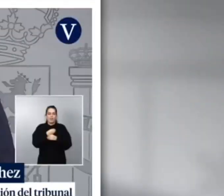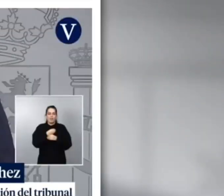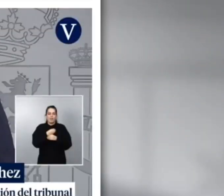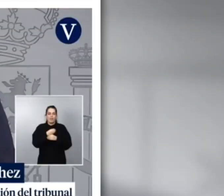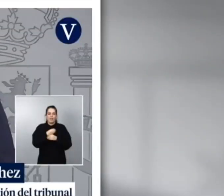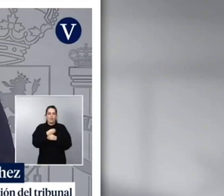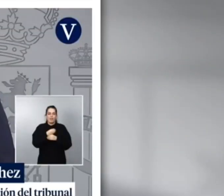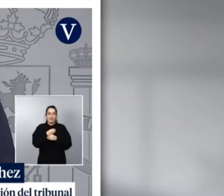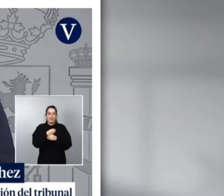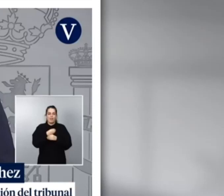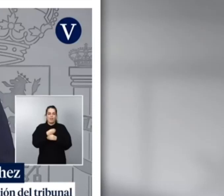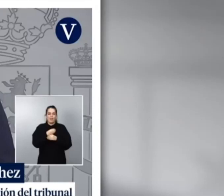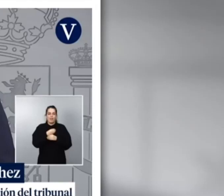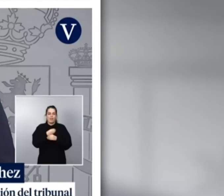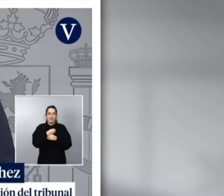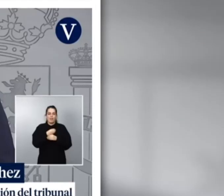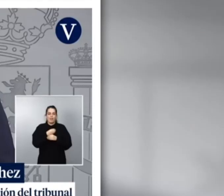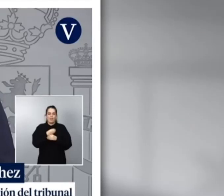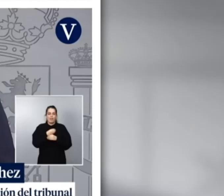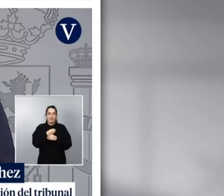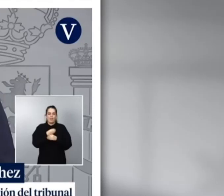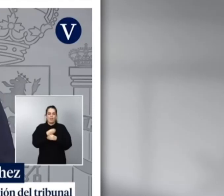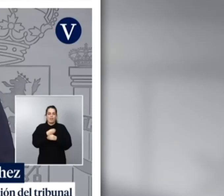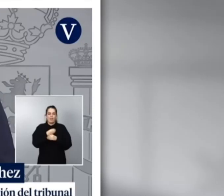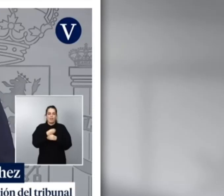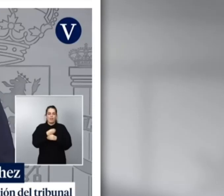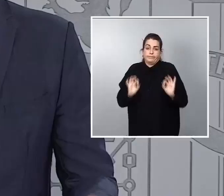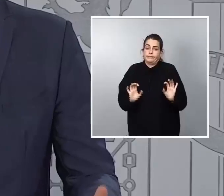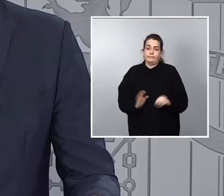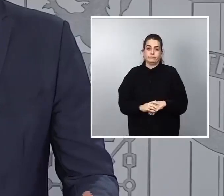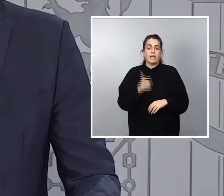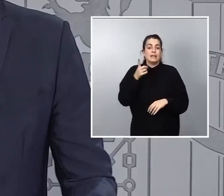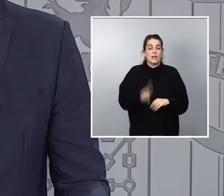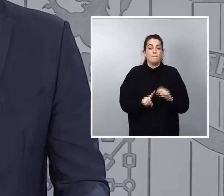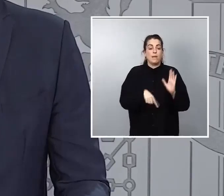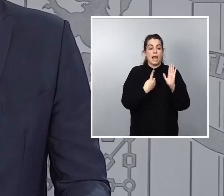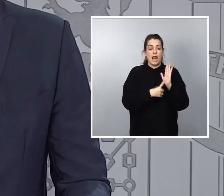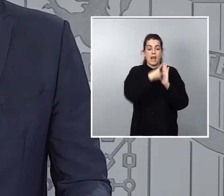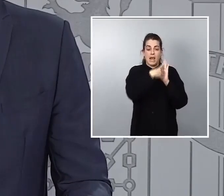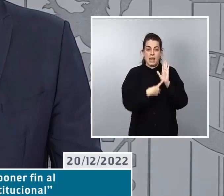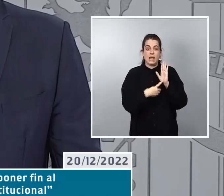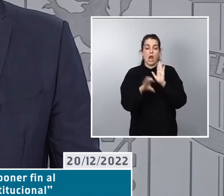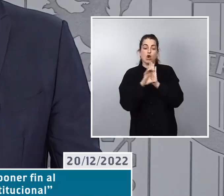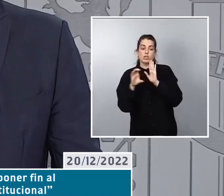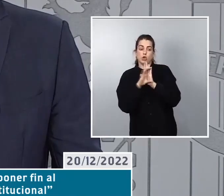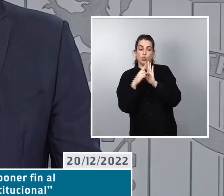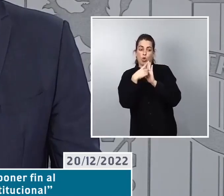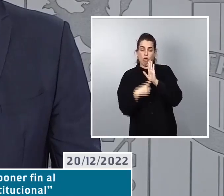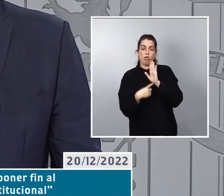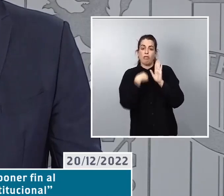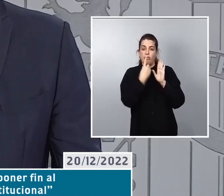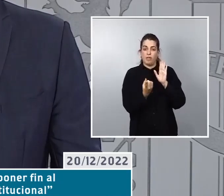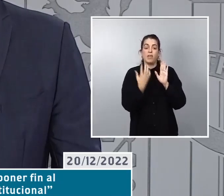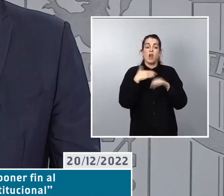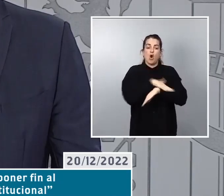cuantas medidas sean precisas para desbloquear el Poder Judicial y el Tribunal Constitucional. Ya lo avisó el presidente. El gobierno adoptará